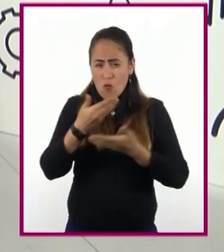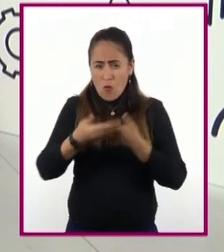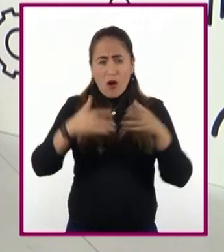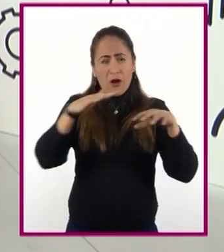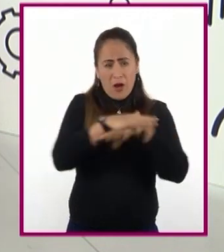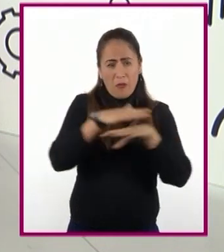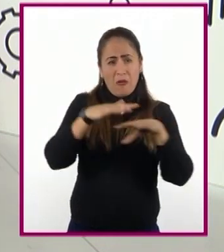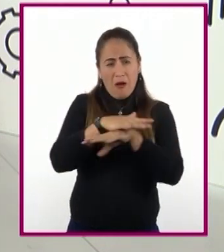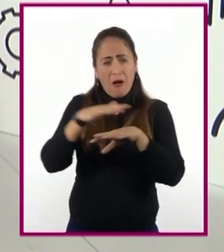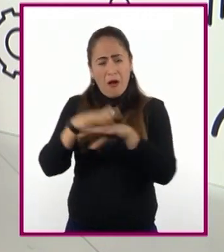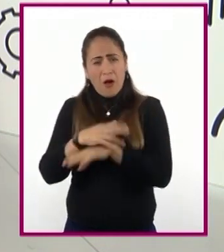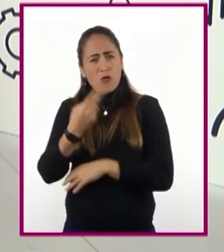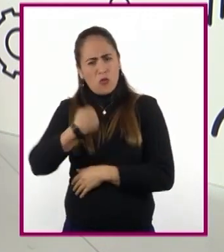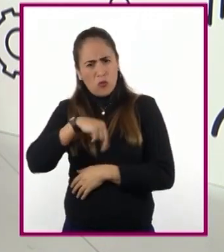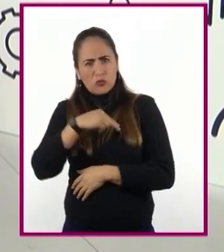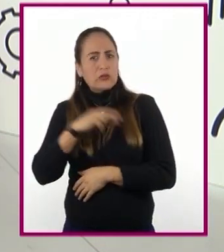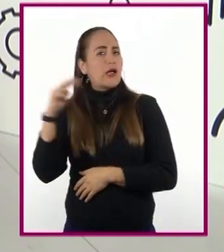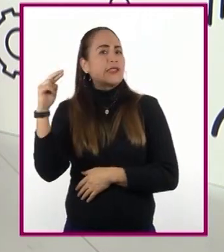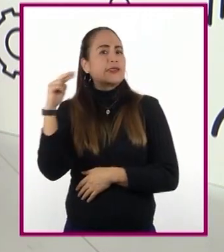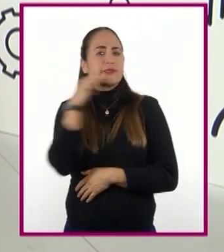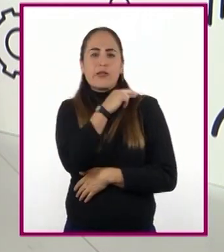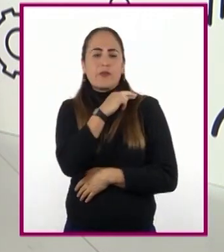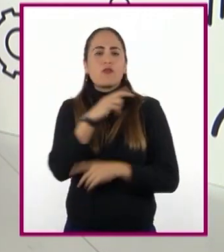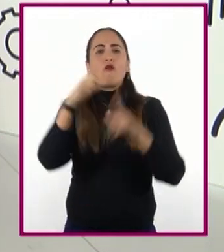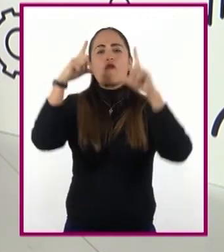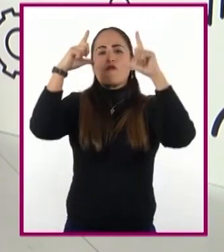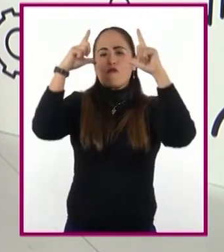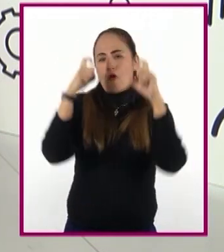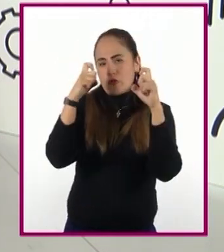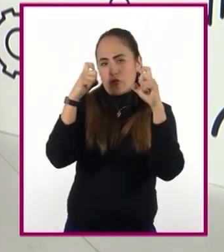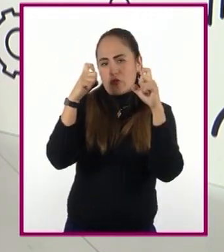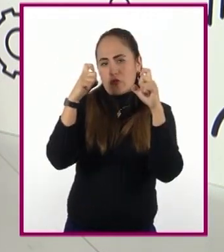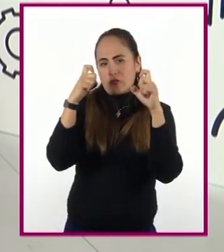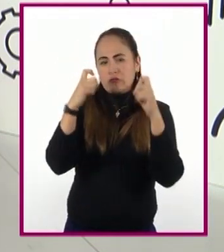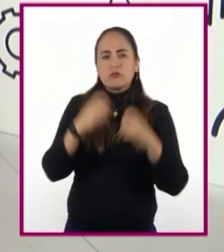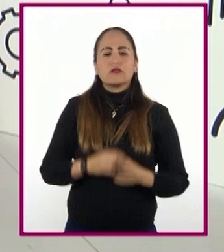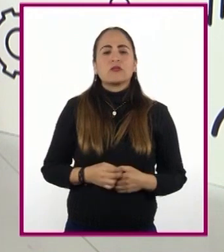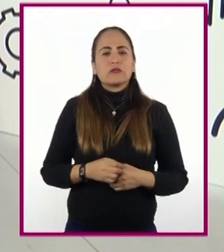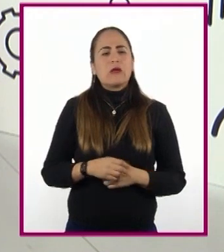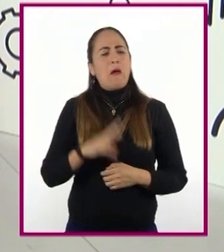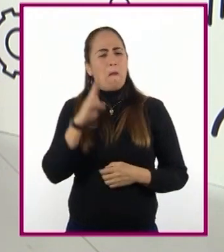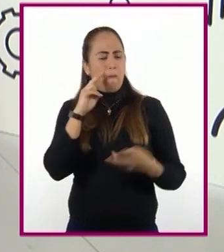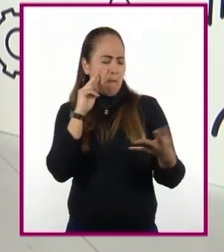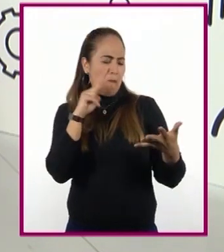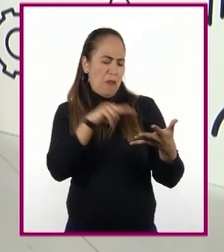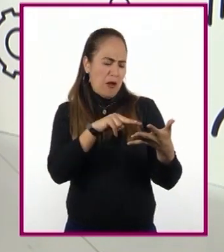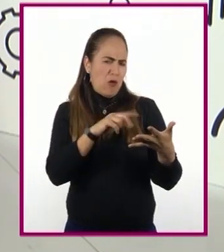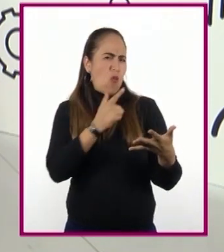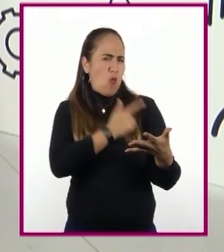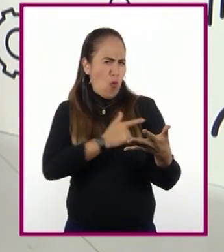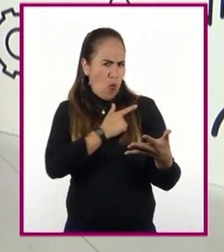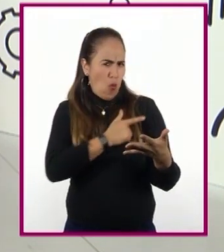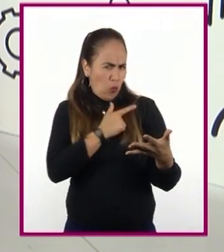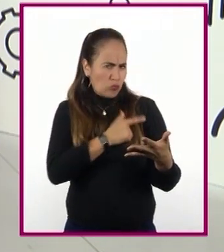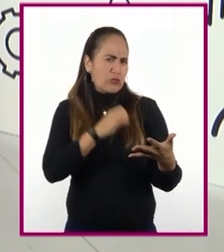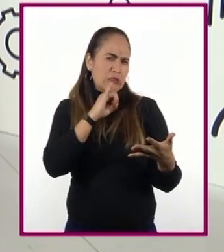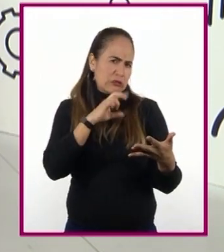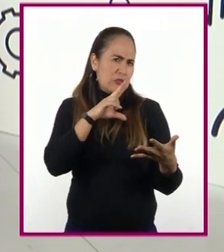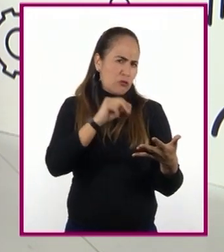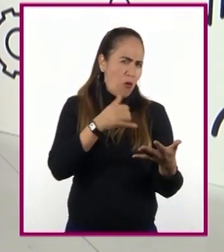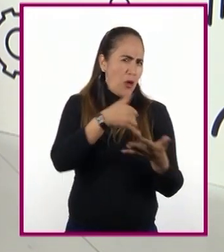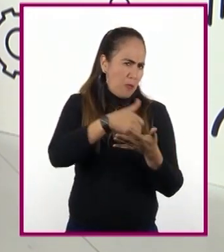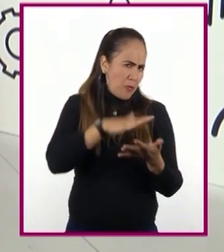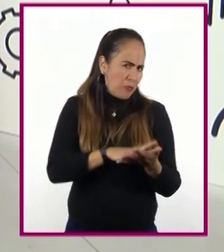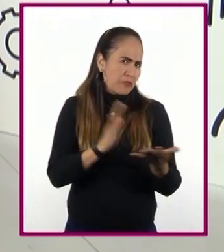nosotros podemos obtener de manera inmediata las fotografías y determinar si queremos o no queremos imprimirlas, que